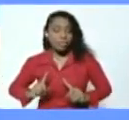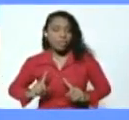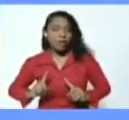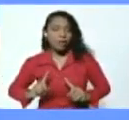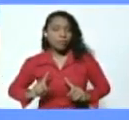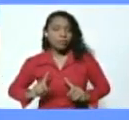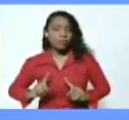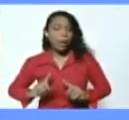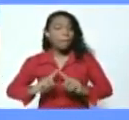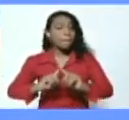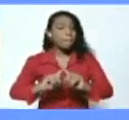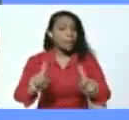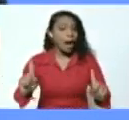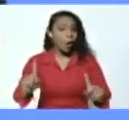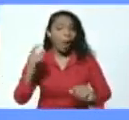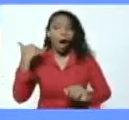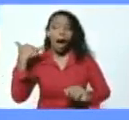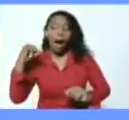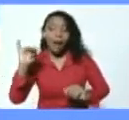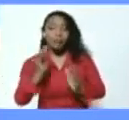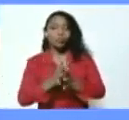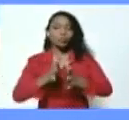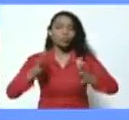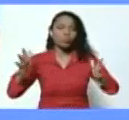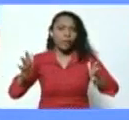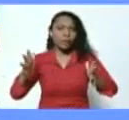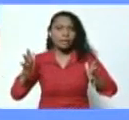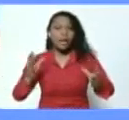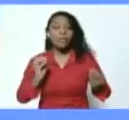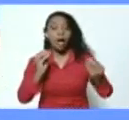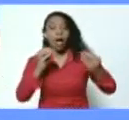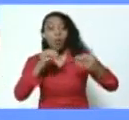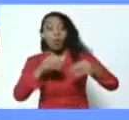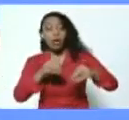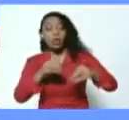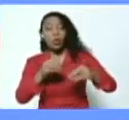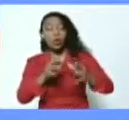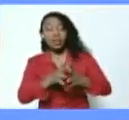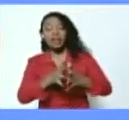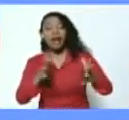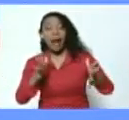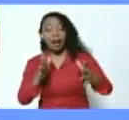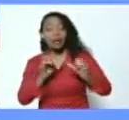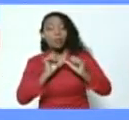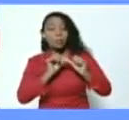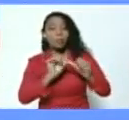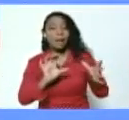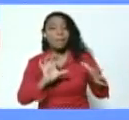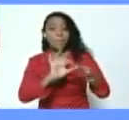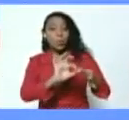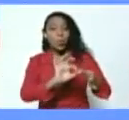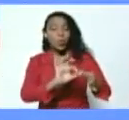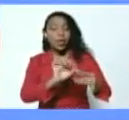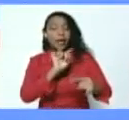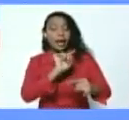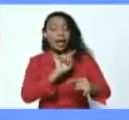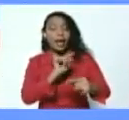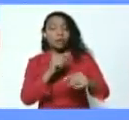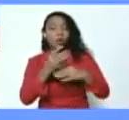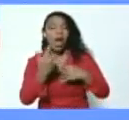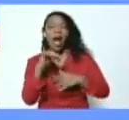diferencias. Pero hay una gran cantidad de coincidencias que nos mantienen allí y que entonces hay